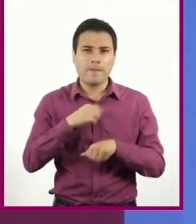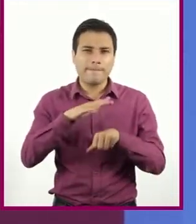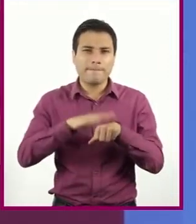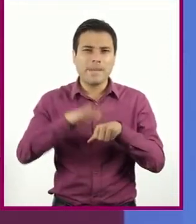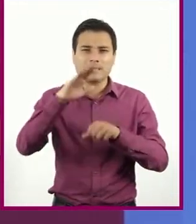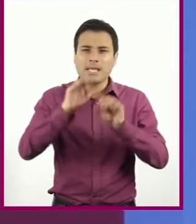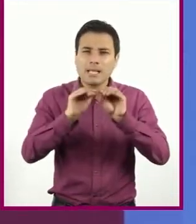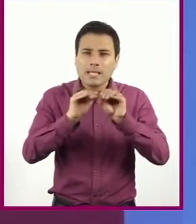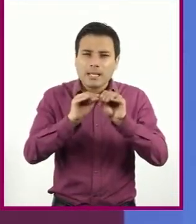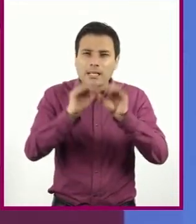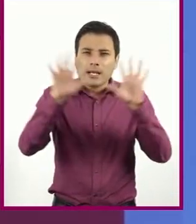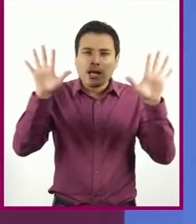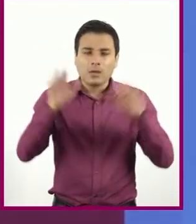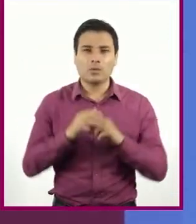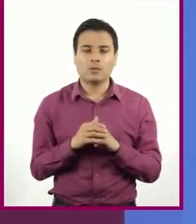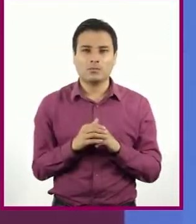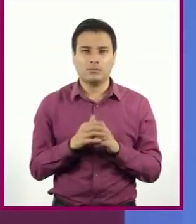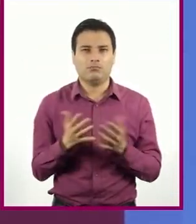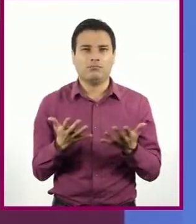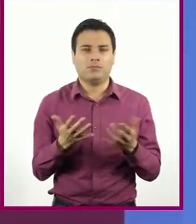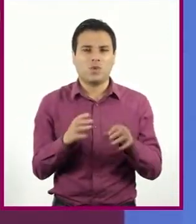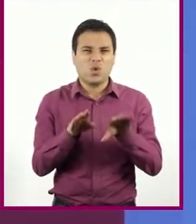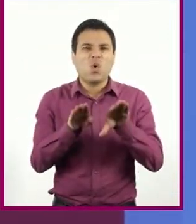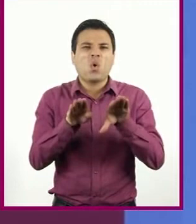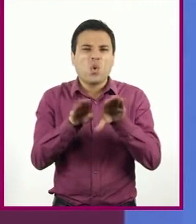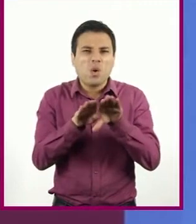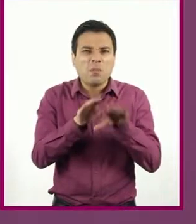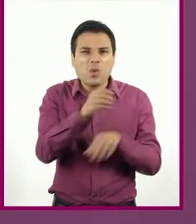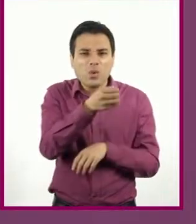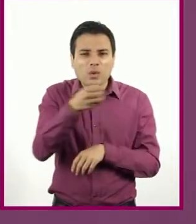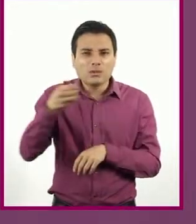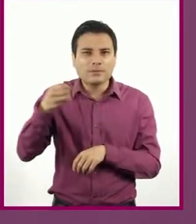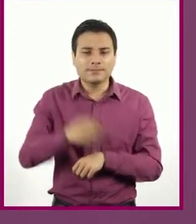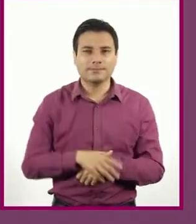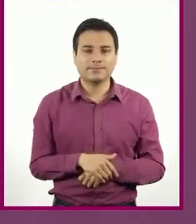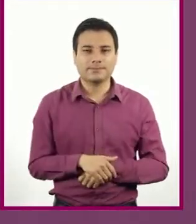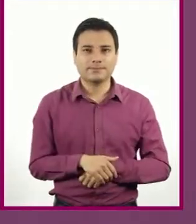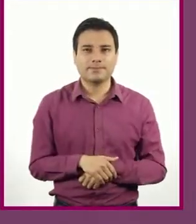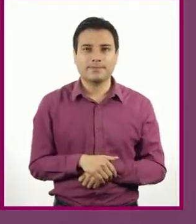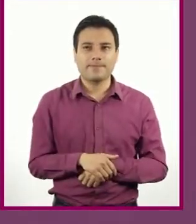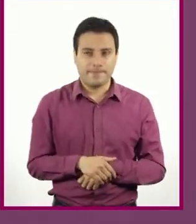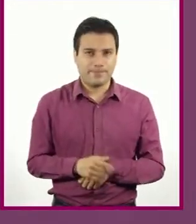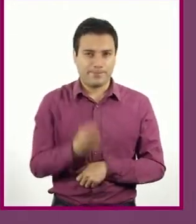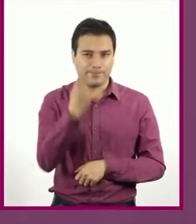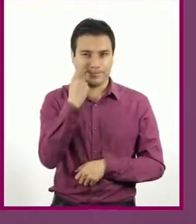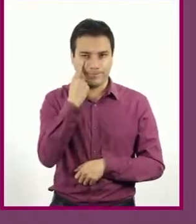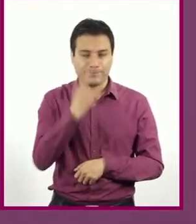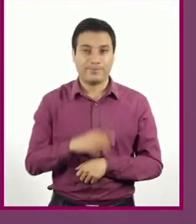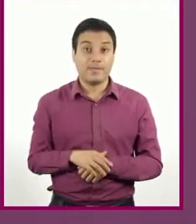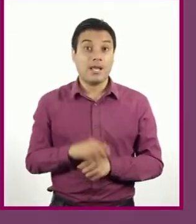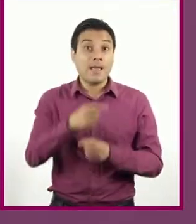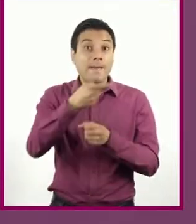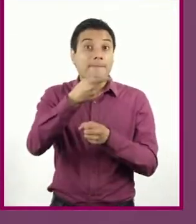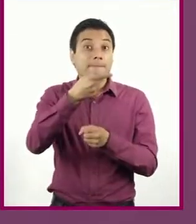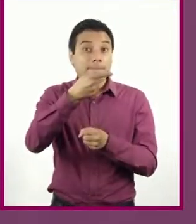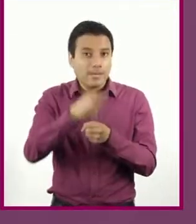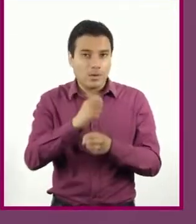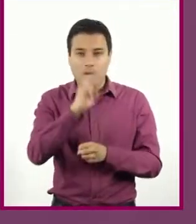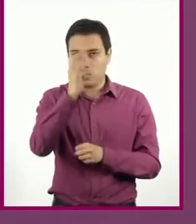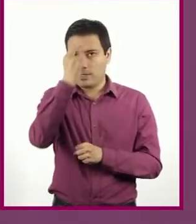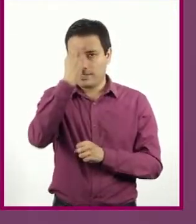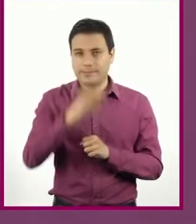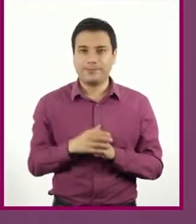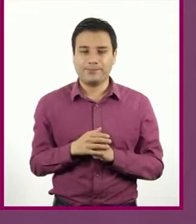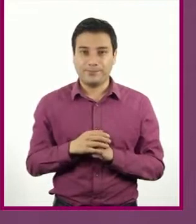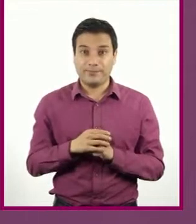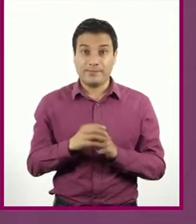claro, ¿qué son y cómo están organizadas esas viñetas? Primero, debemos recordar que la historieta